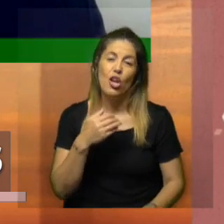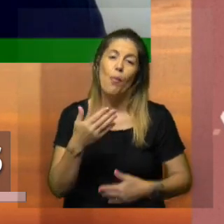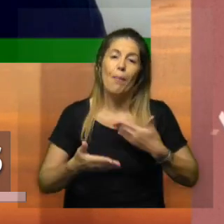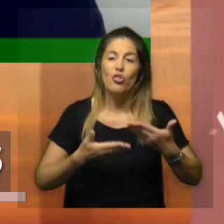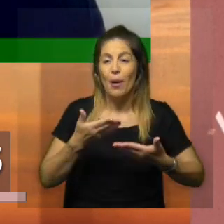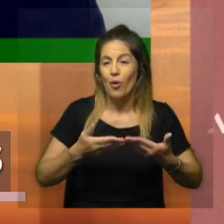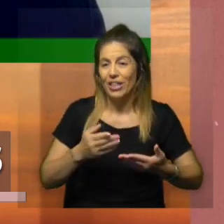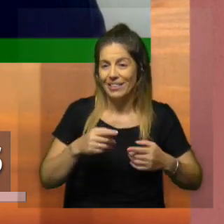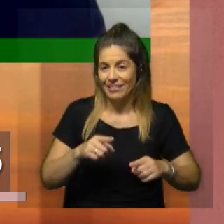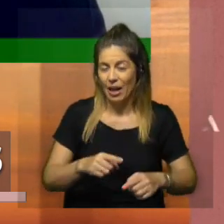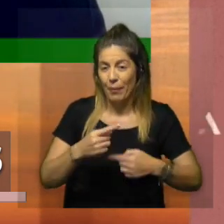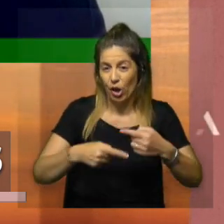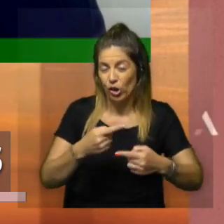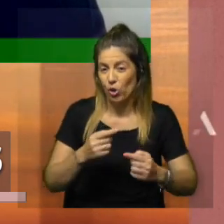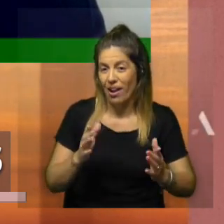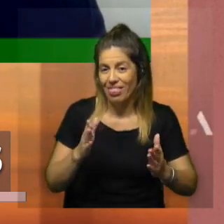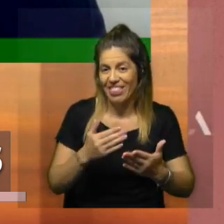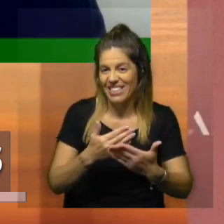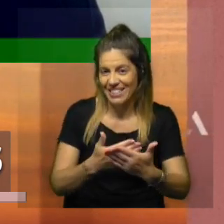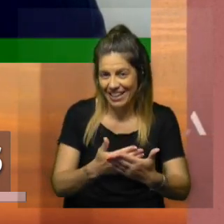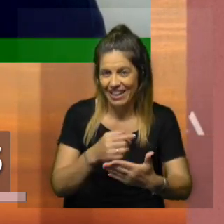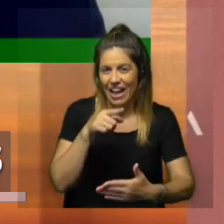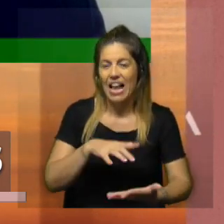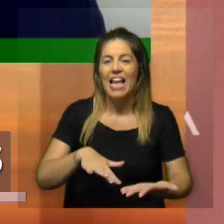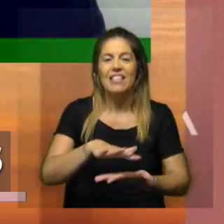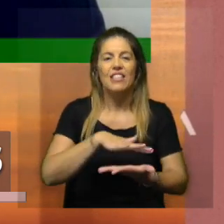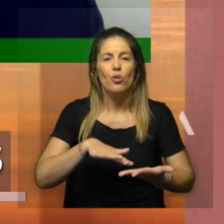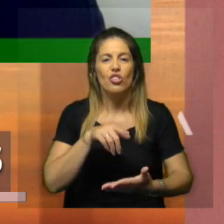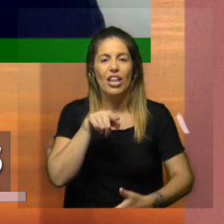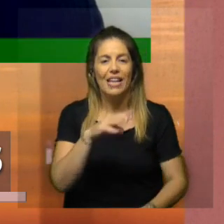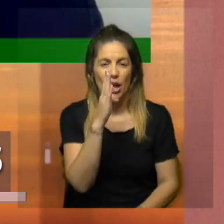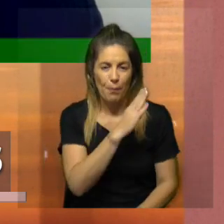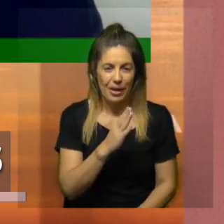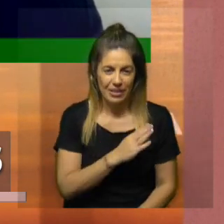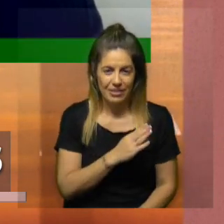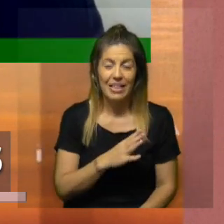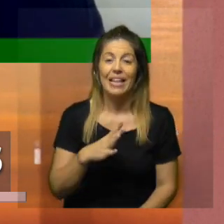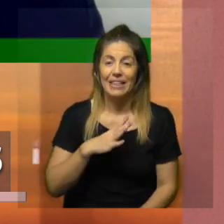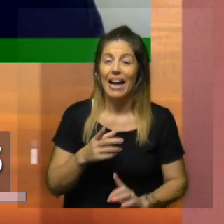molestando para seguir de cerca lo que está pasando allí en Brasil, que